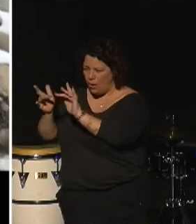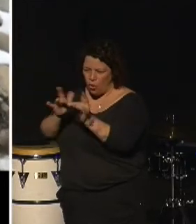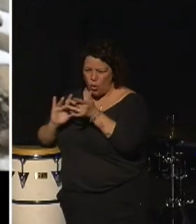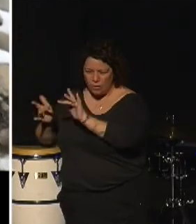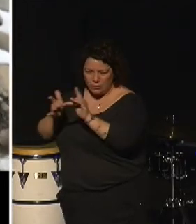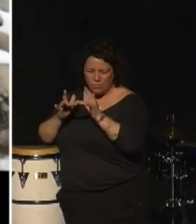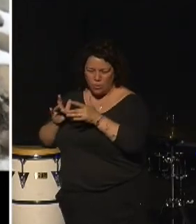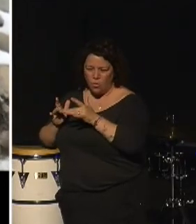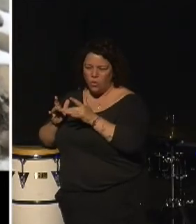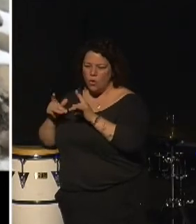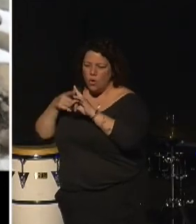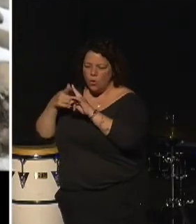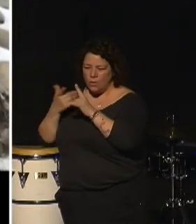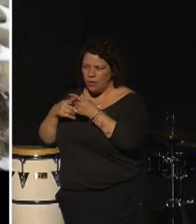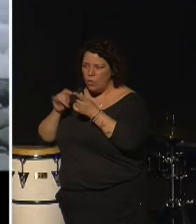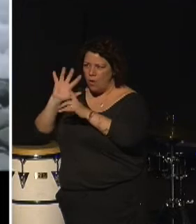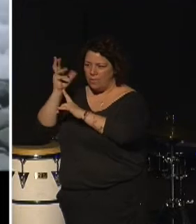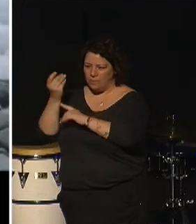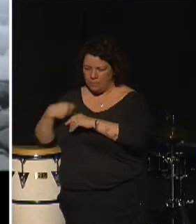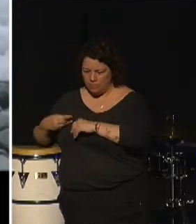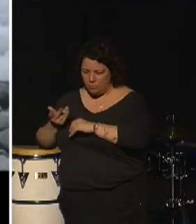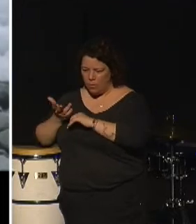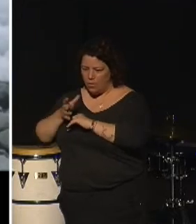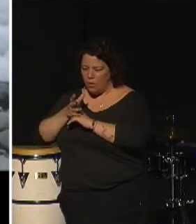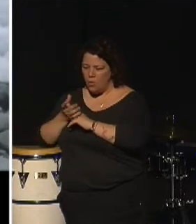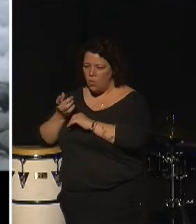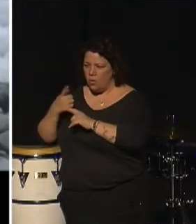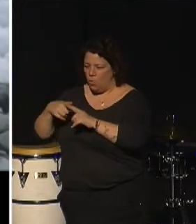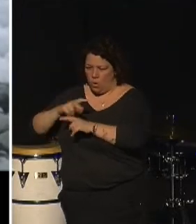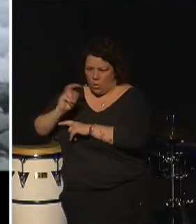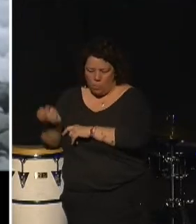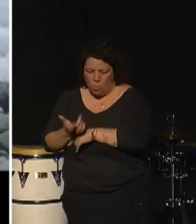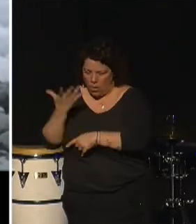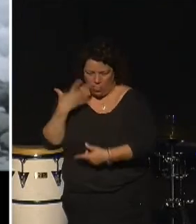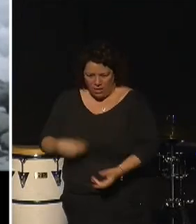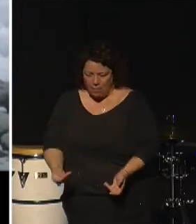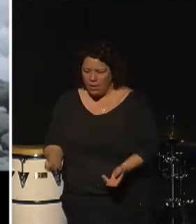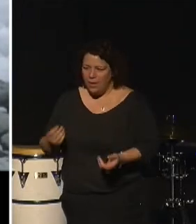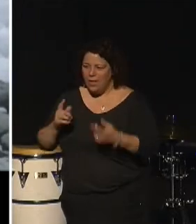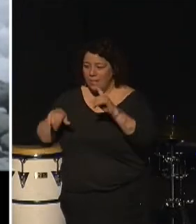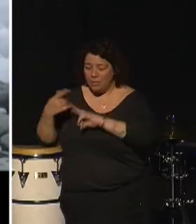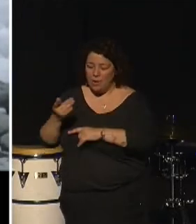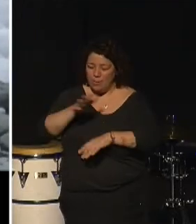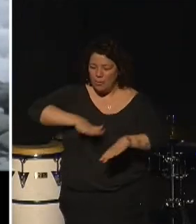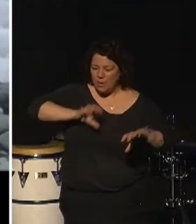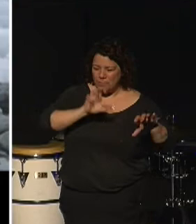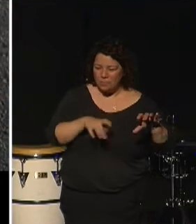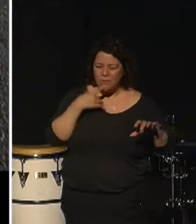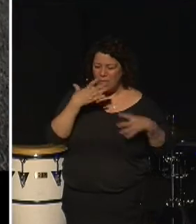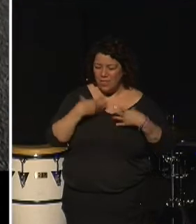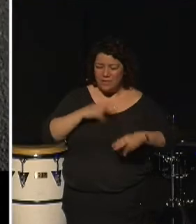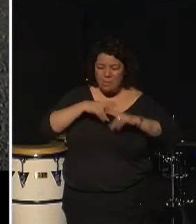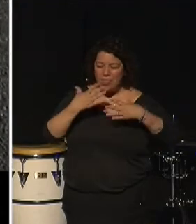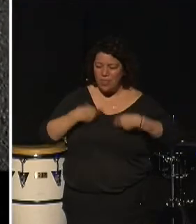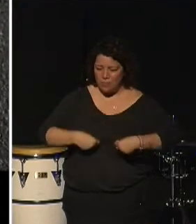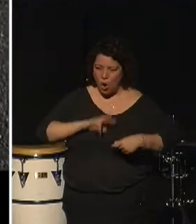puntos, utilizando la ionosfera. Un auténtico drama. Luego, cuando estuvimos en Decepción también, estuvimos acompañando